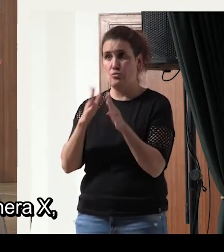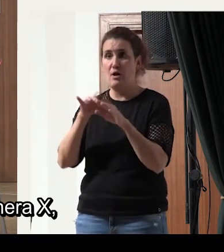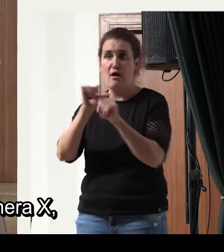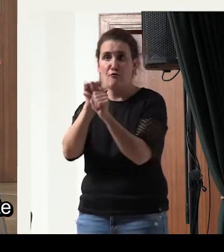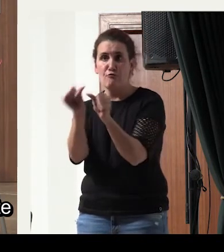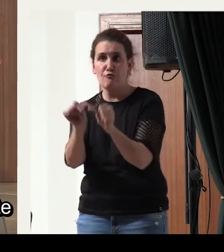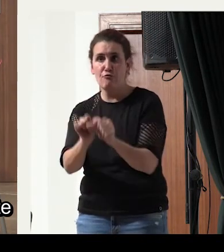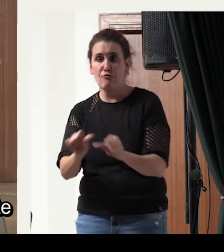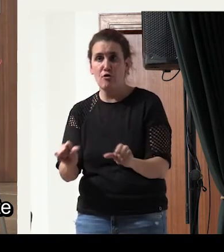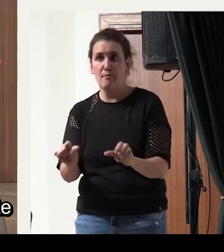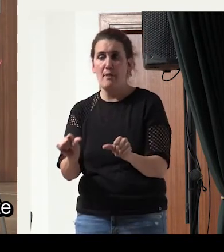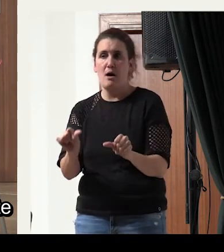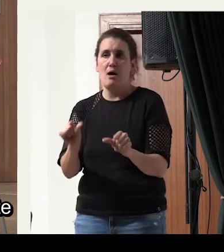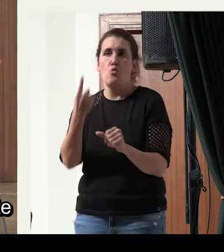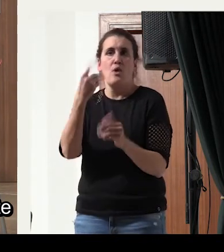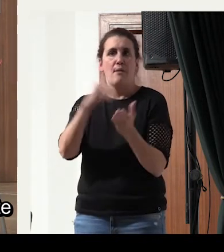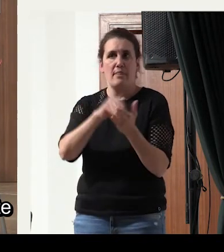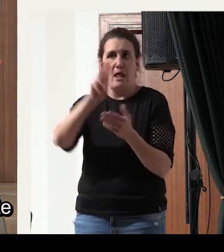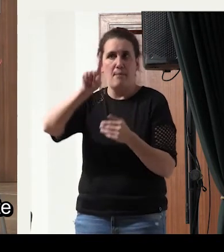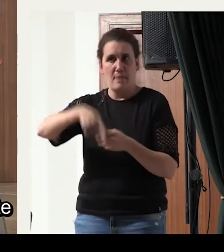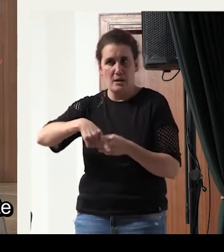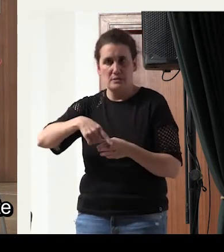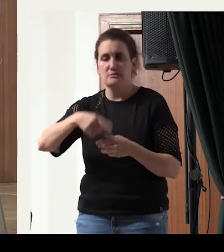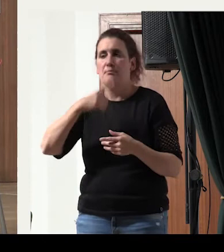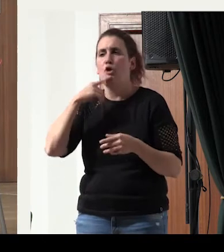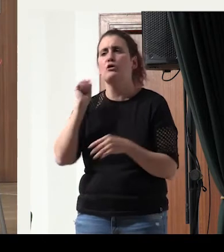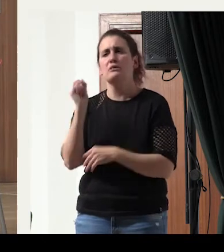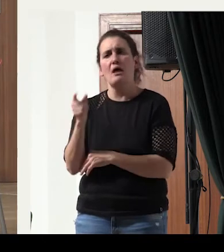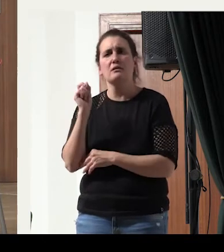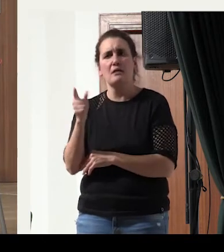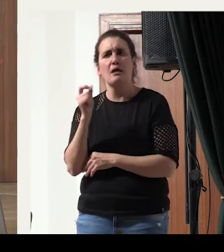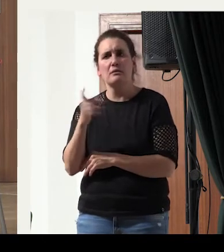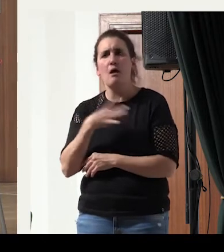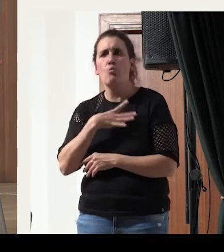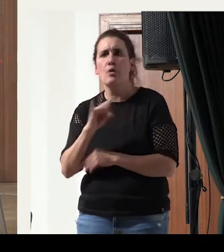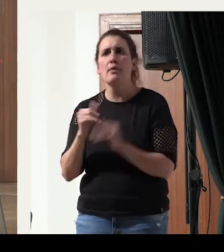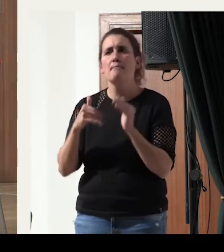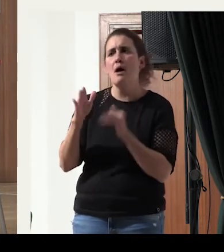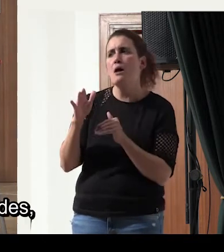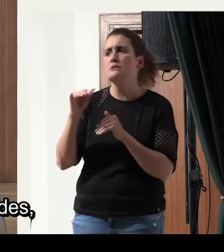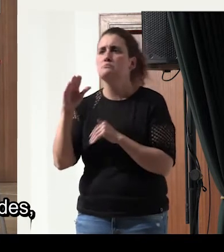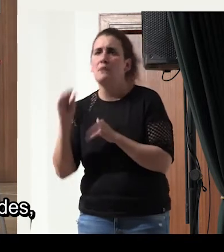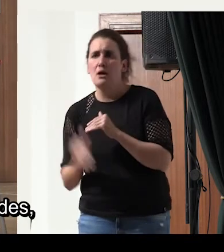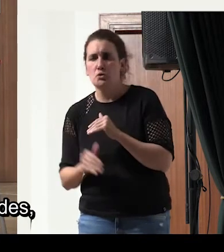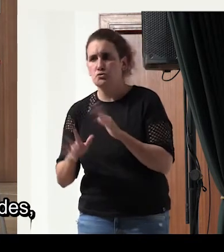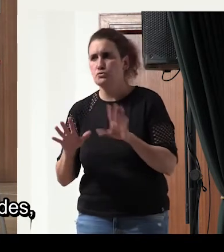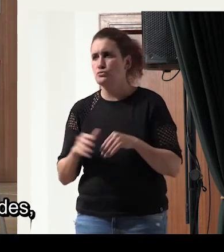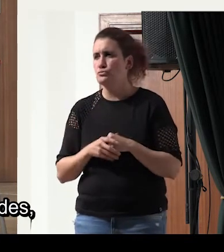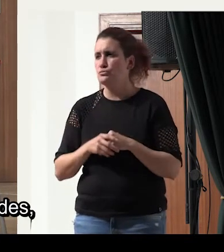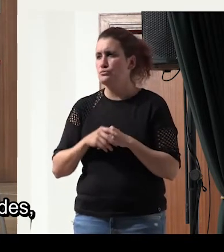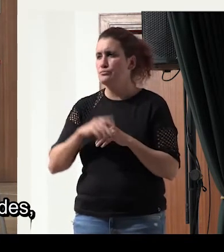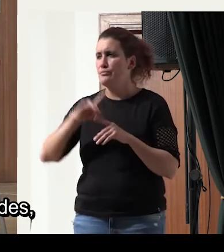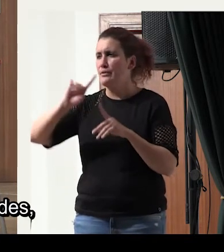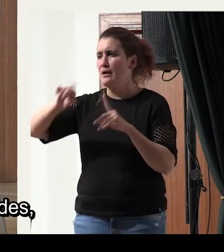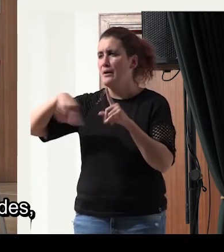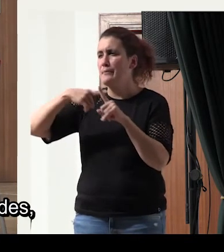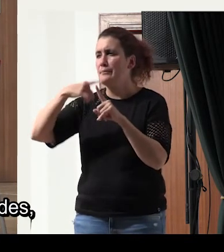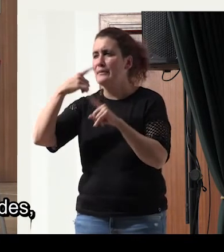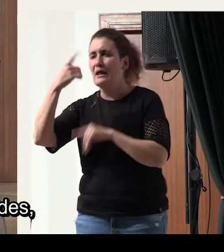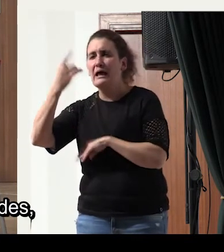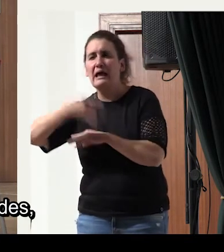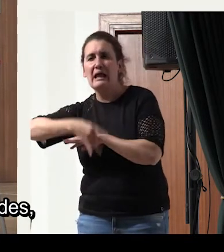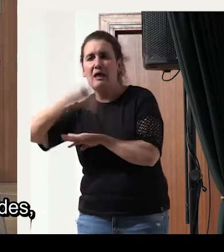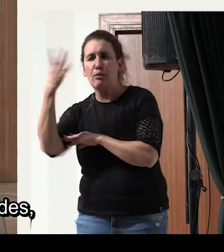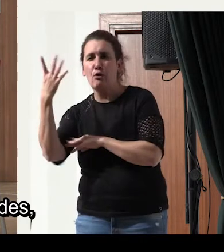vez al mes, pero puede ser más frecuente o menos frecuente, como el grupo decida, y la creación de varias